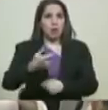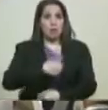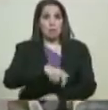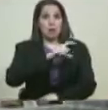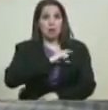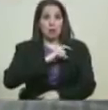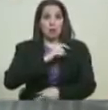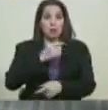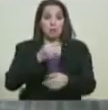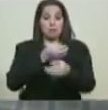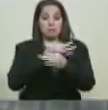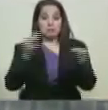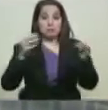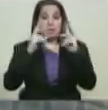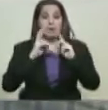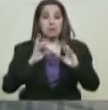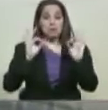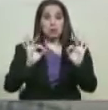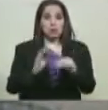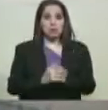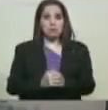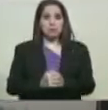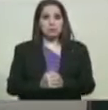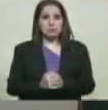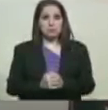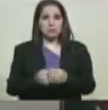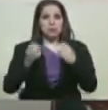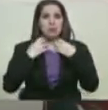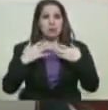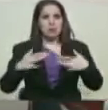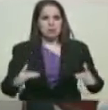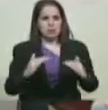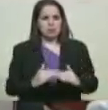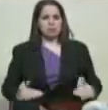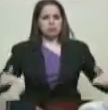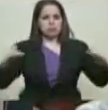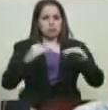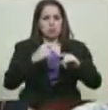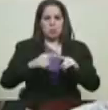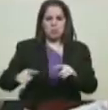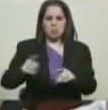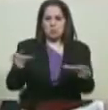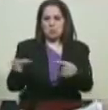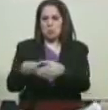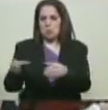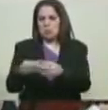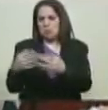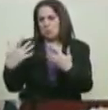campeones invictos. Y perdieron con Levante, con el equipo que menos podían pensar.